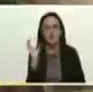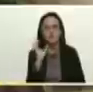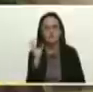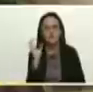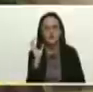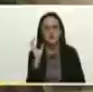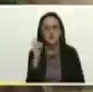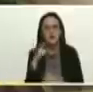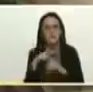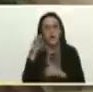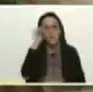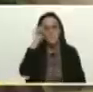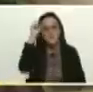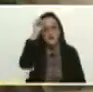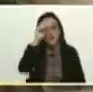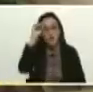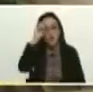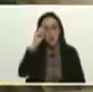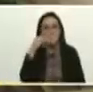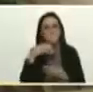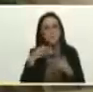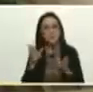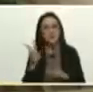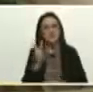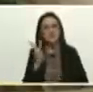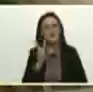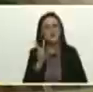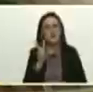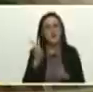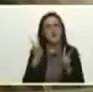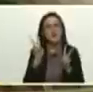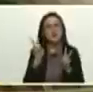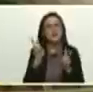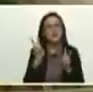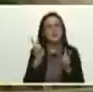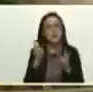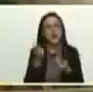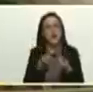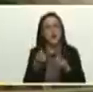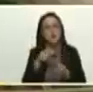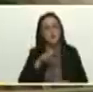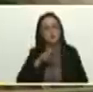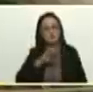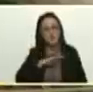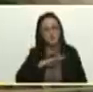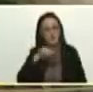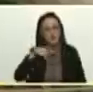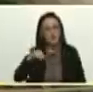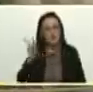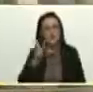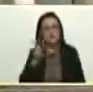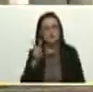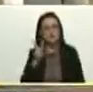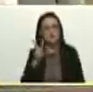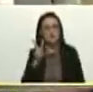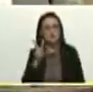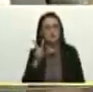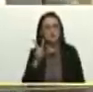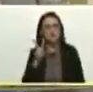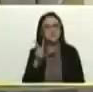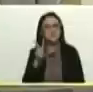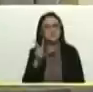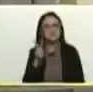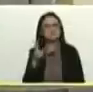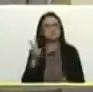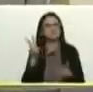y a la opinión pública venezolana y a los actores económicos de Venezuela y a los actores económicos del